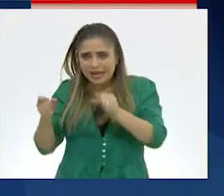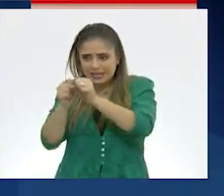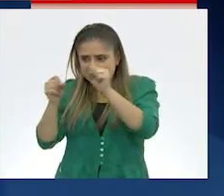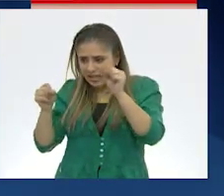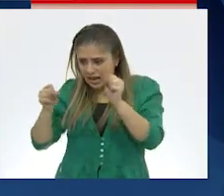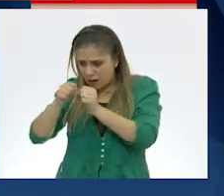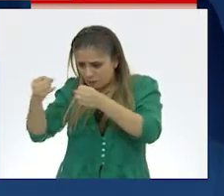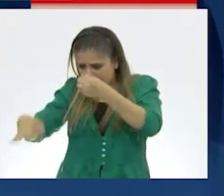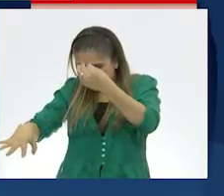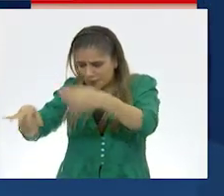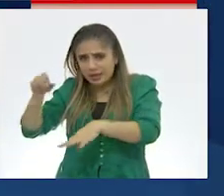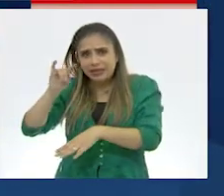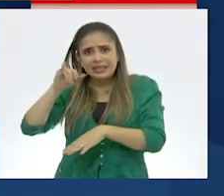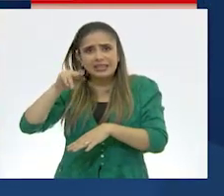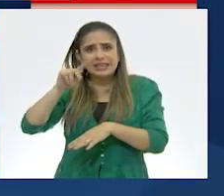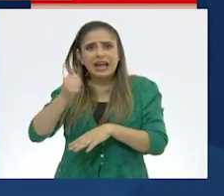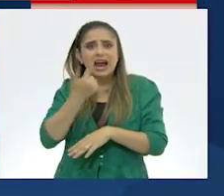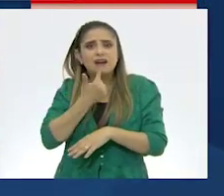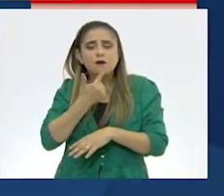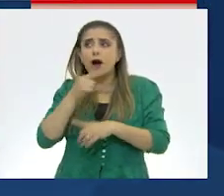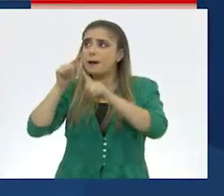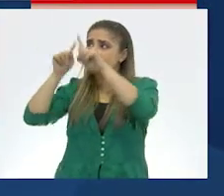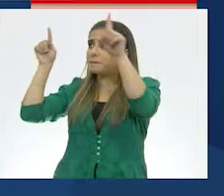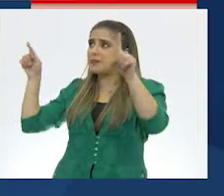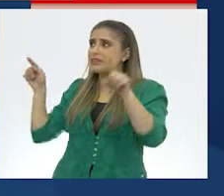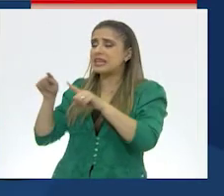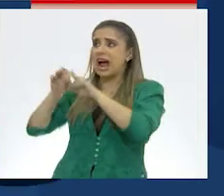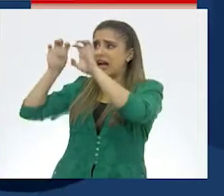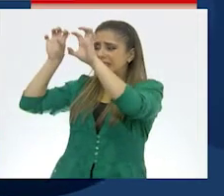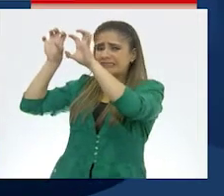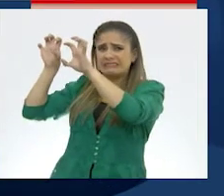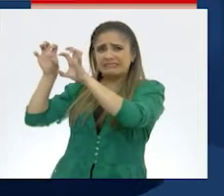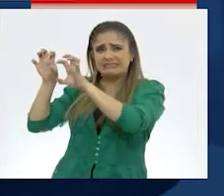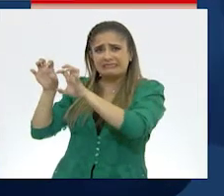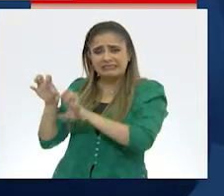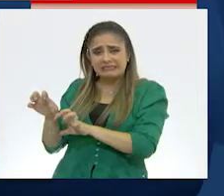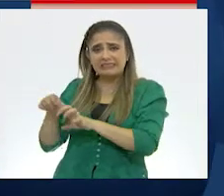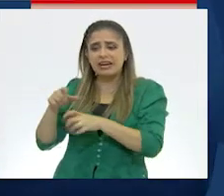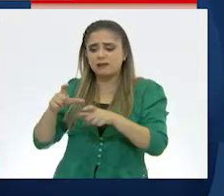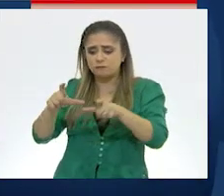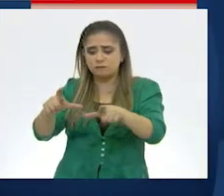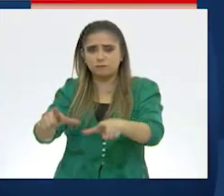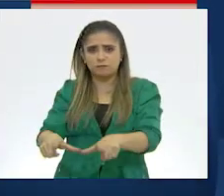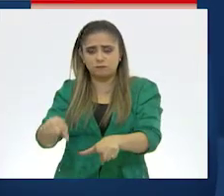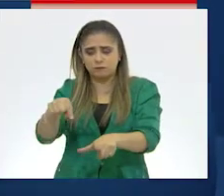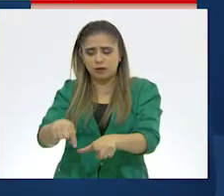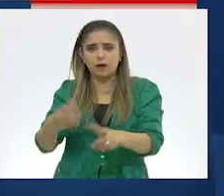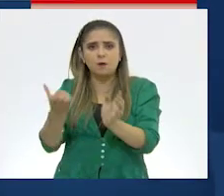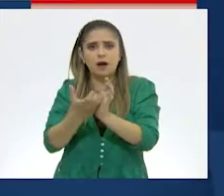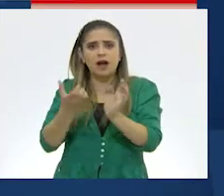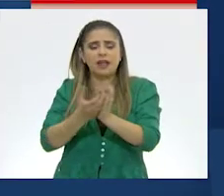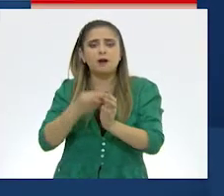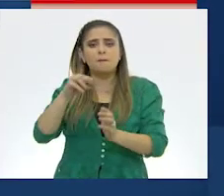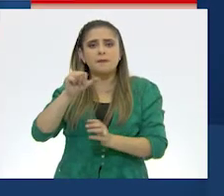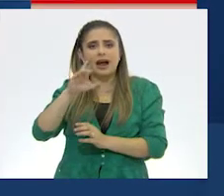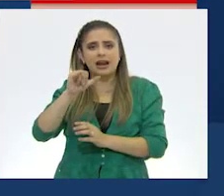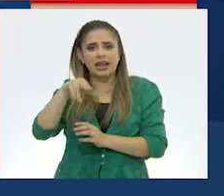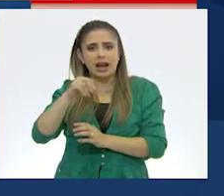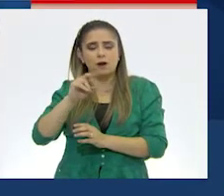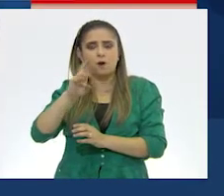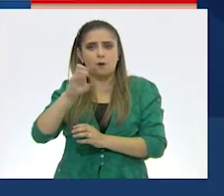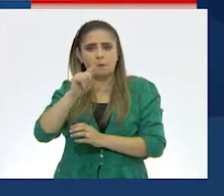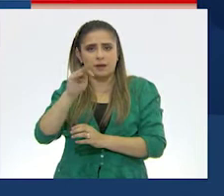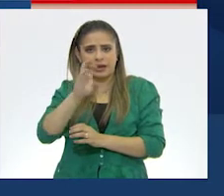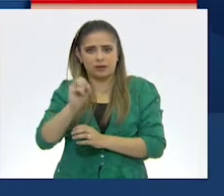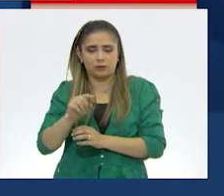de tinta roja y el pizarrón con rasguños. Halló también una nota cerca de los cuadernos de Mariano y Roberto.